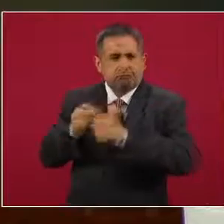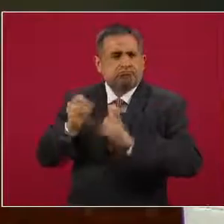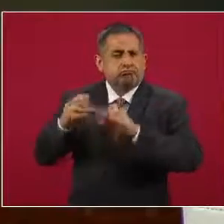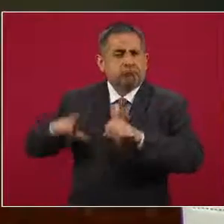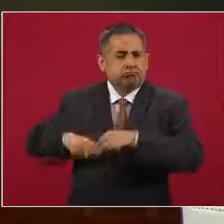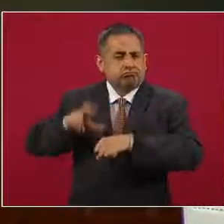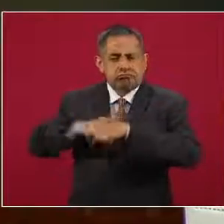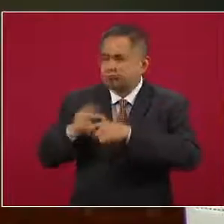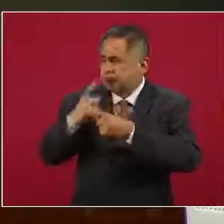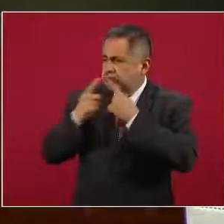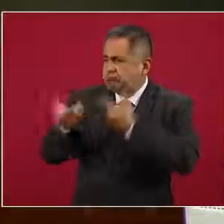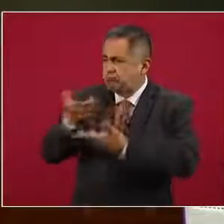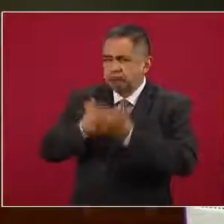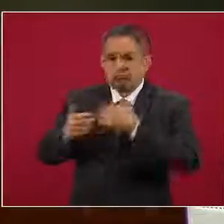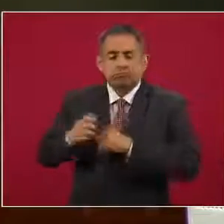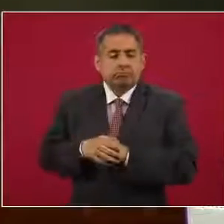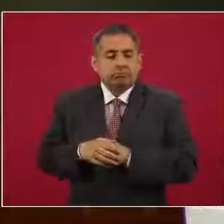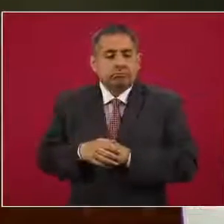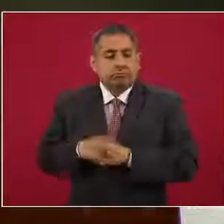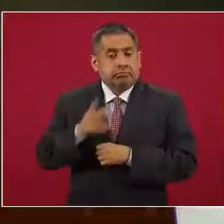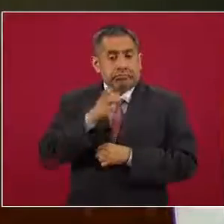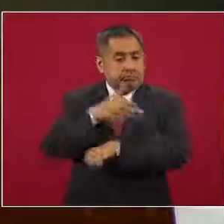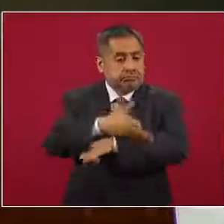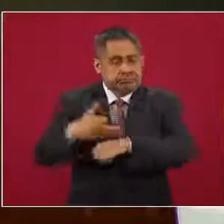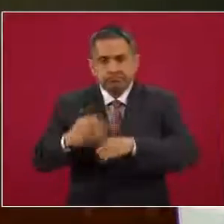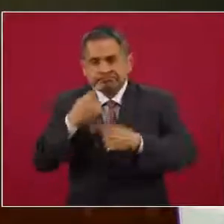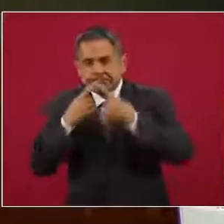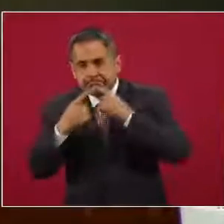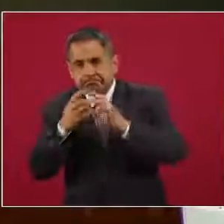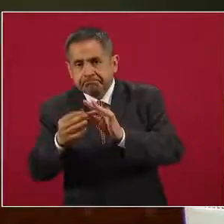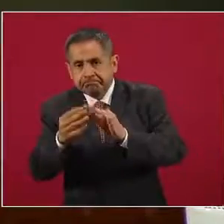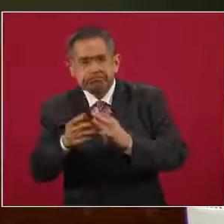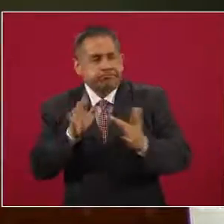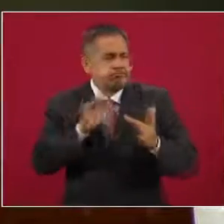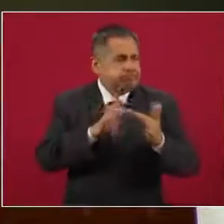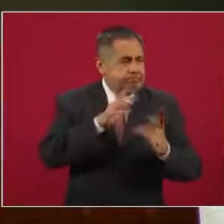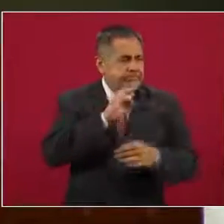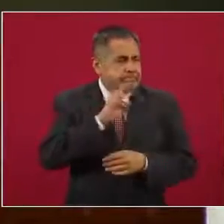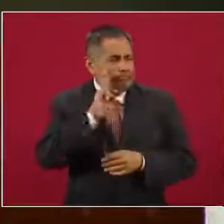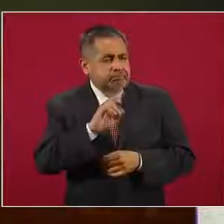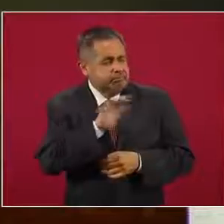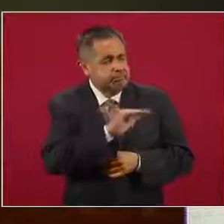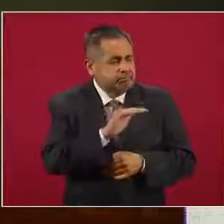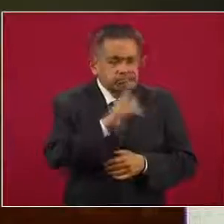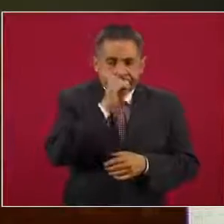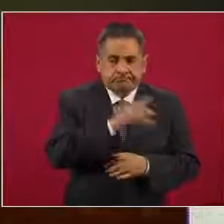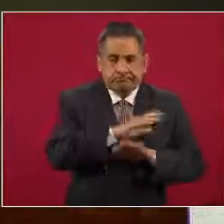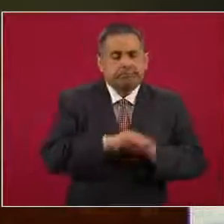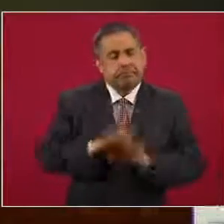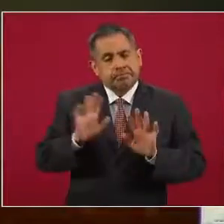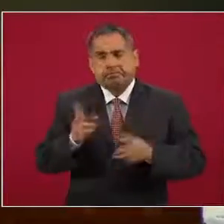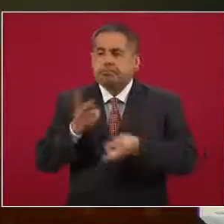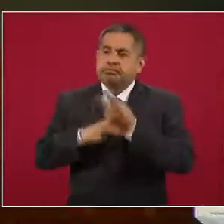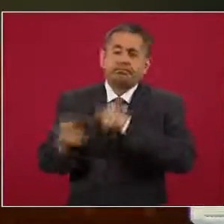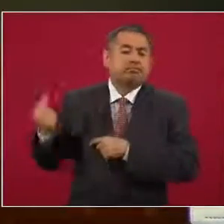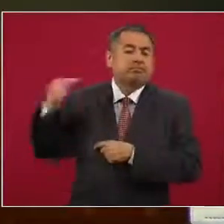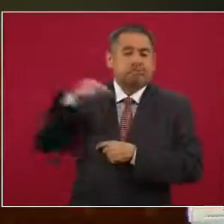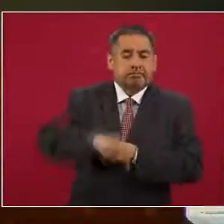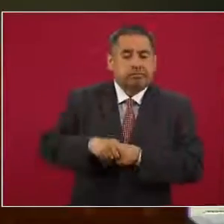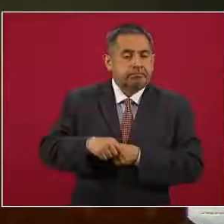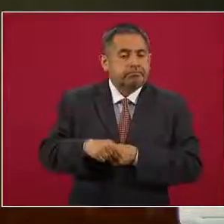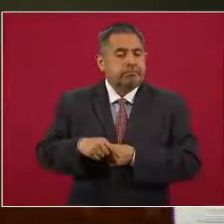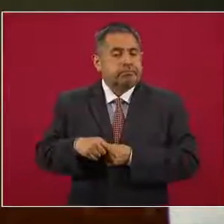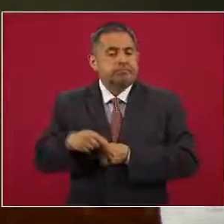gobernador, hablamos con la familia, intentamos acercarnos a la madre de la niña, pero cuando ya veníamos de regreso, nos